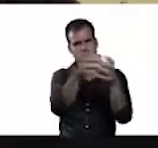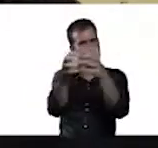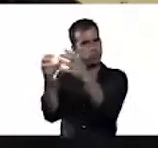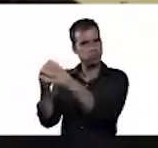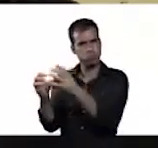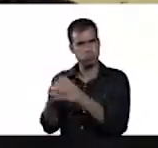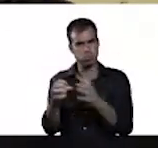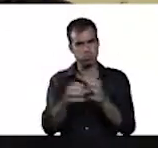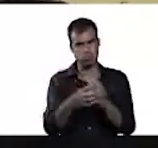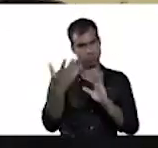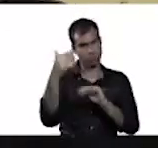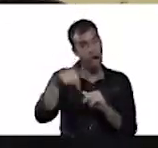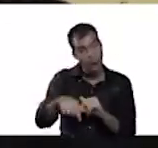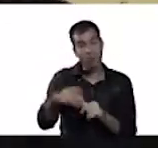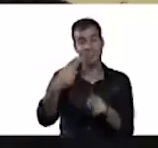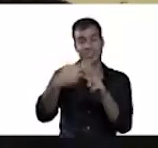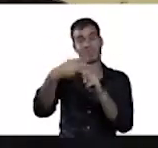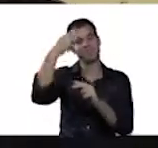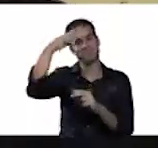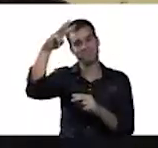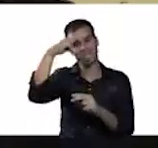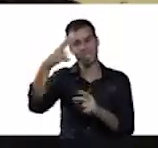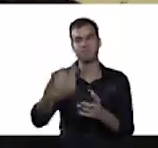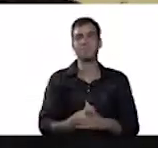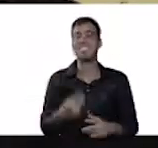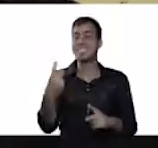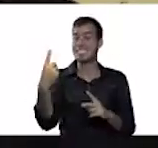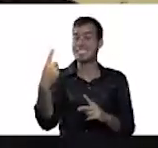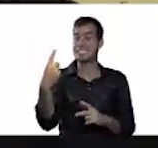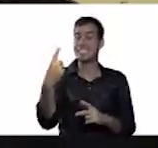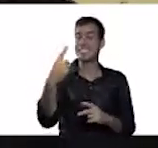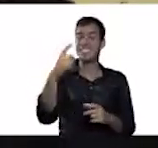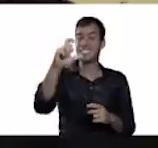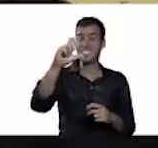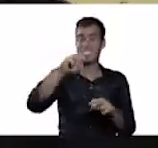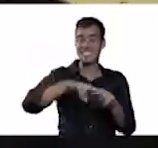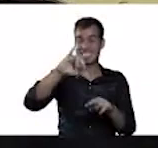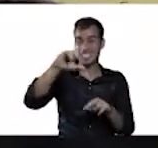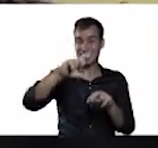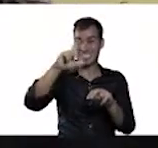México, y los chichas en Sudamérica.